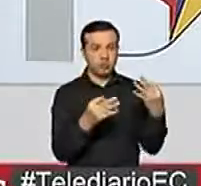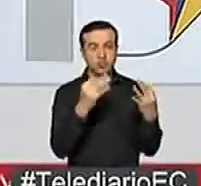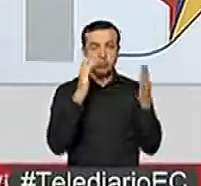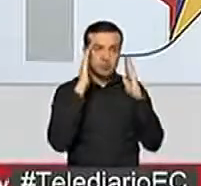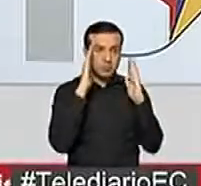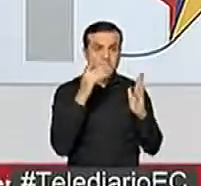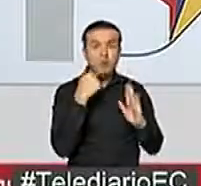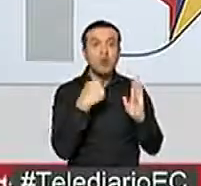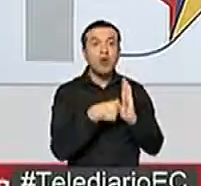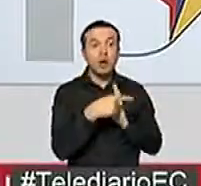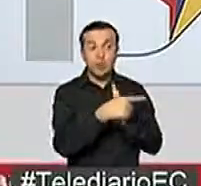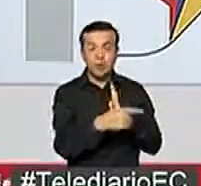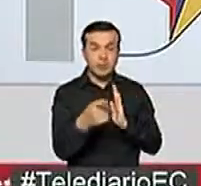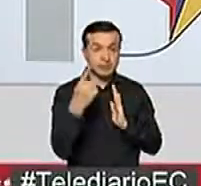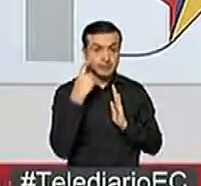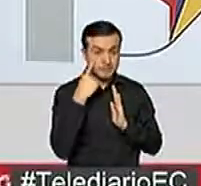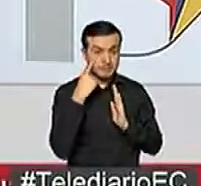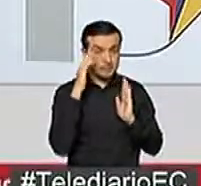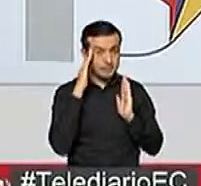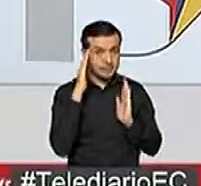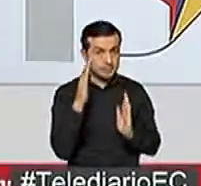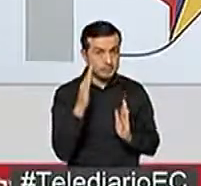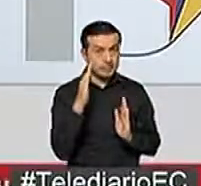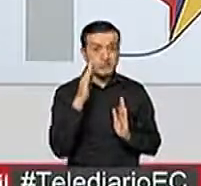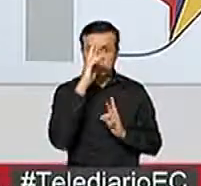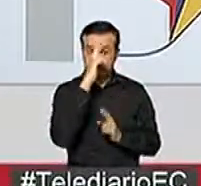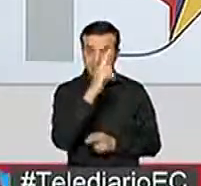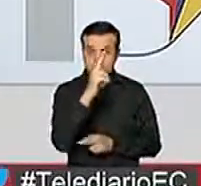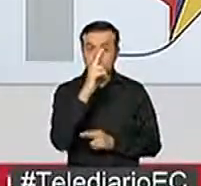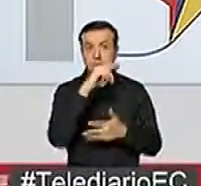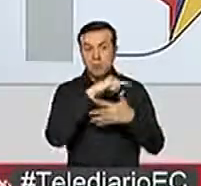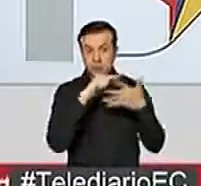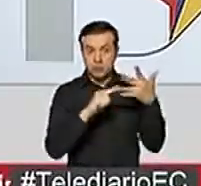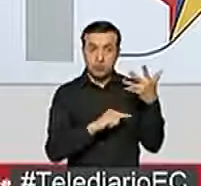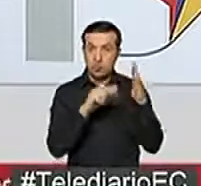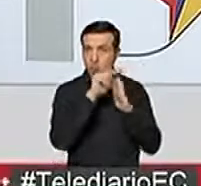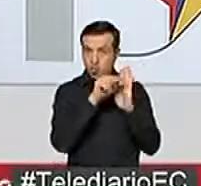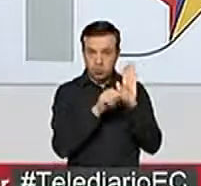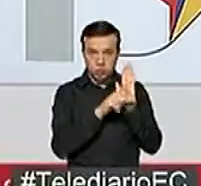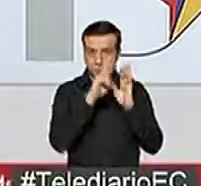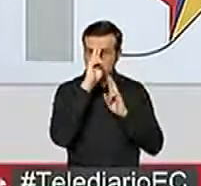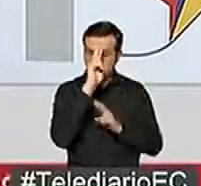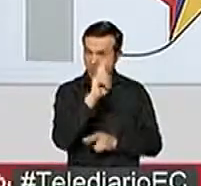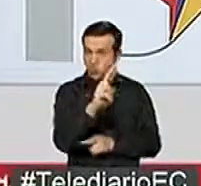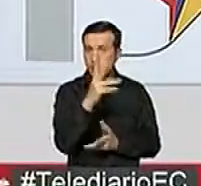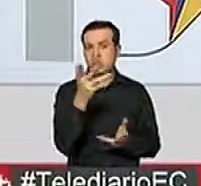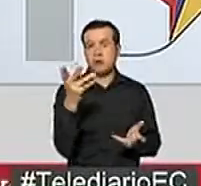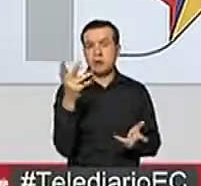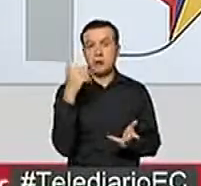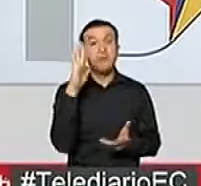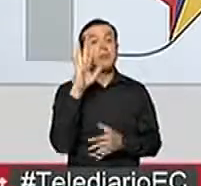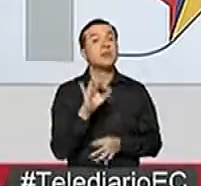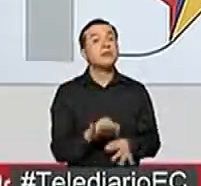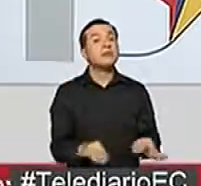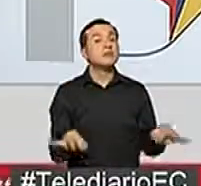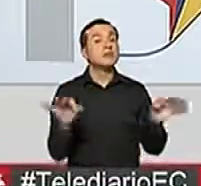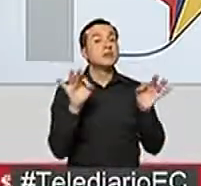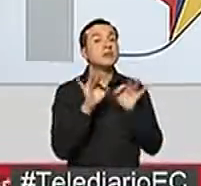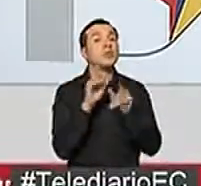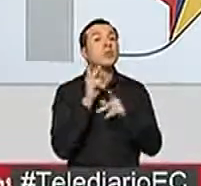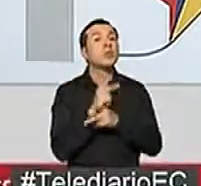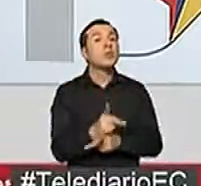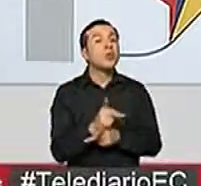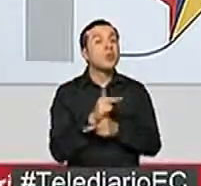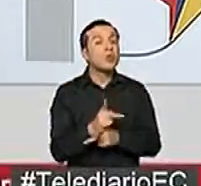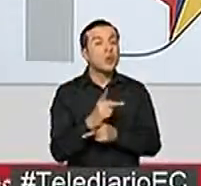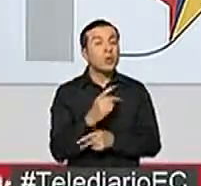responda adecuadamente, respetando principios, respetando normas, pero sobre todo precautelando lo